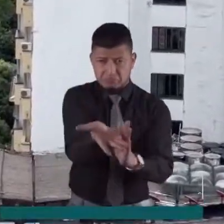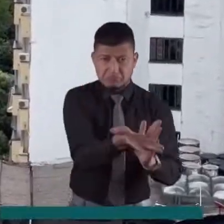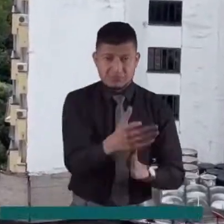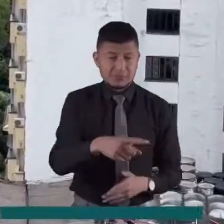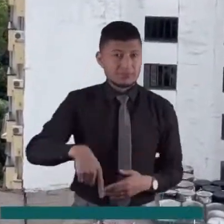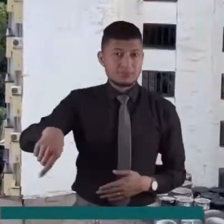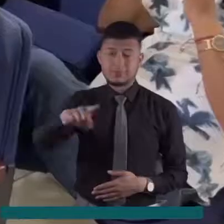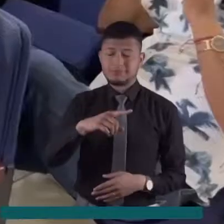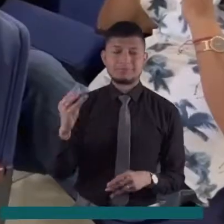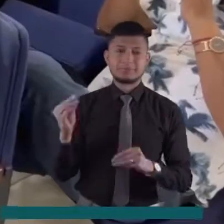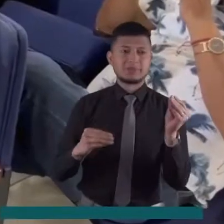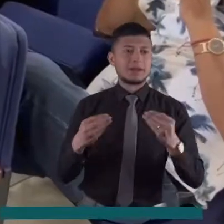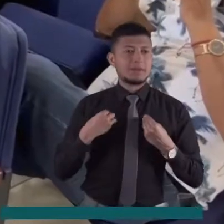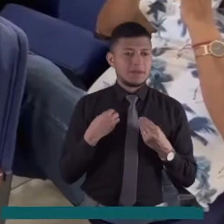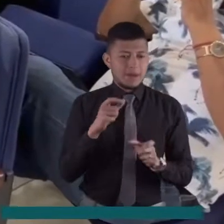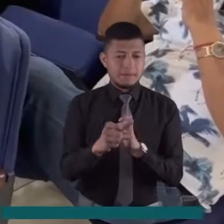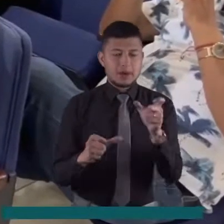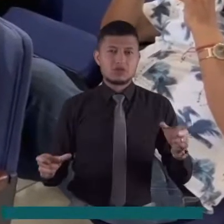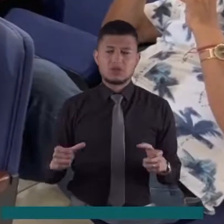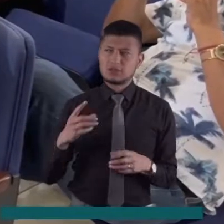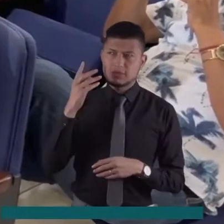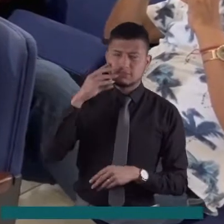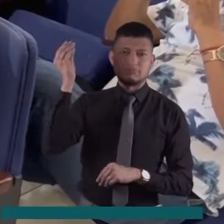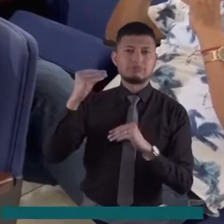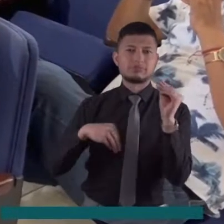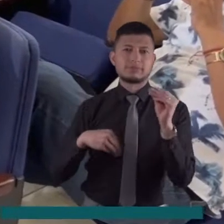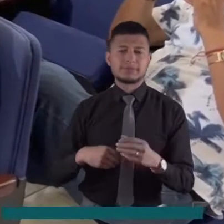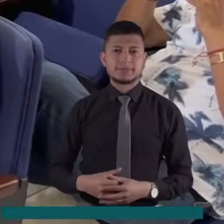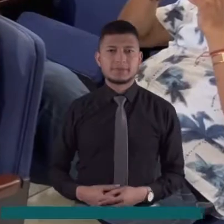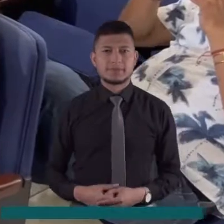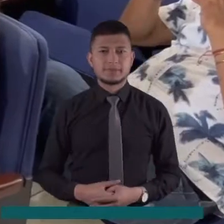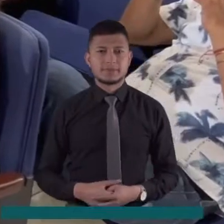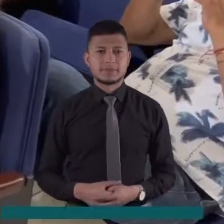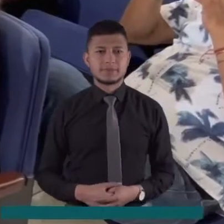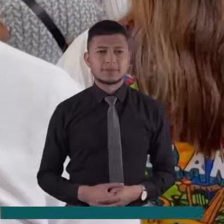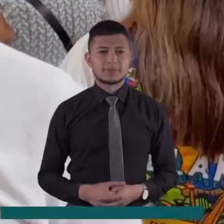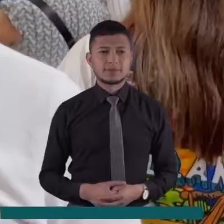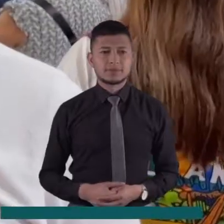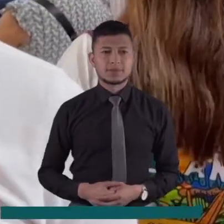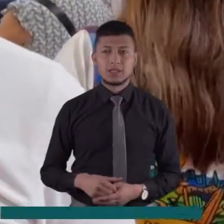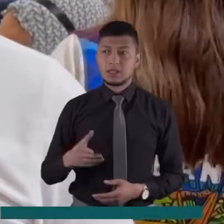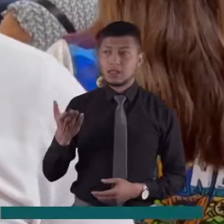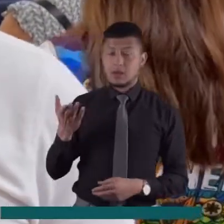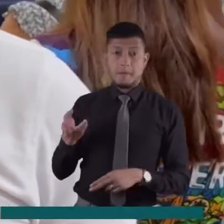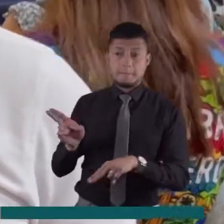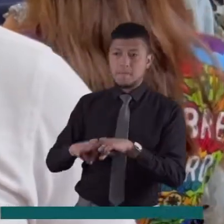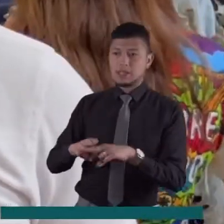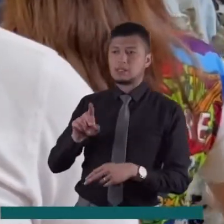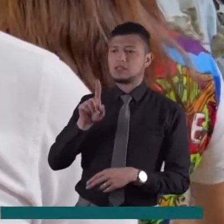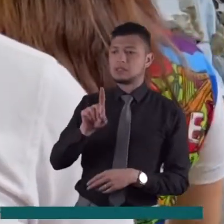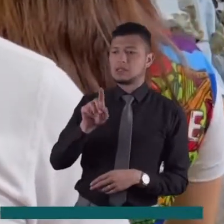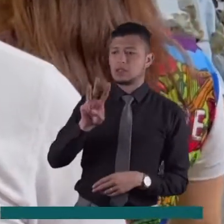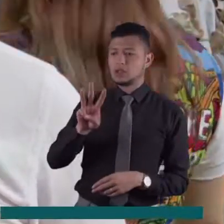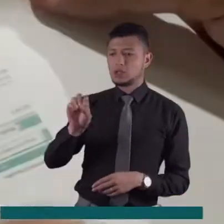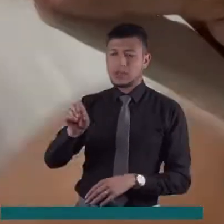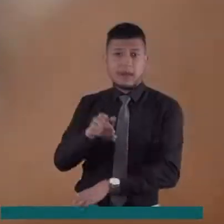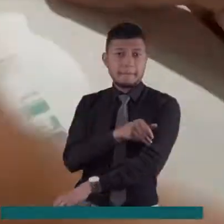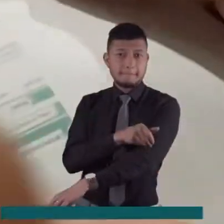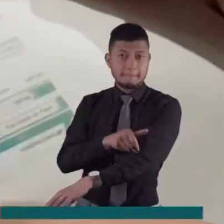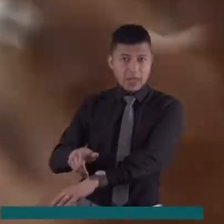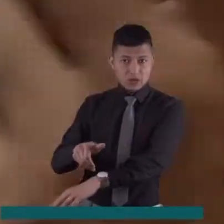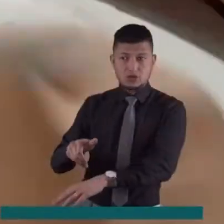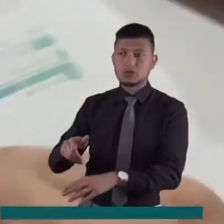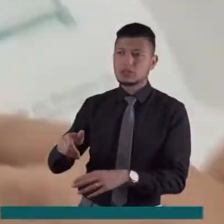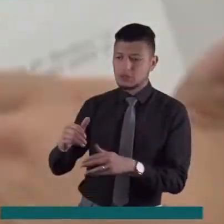ante los cuales muchos habitantes han manifestado su desacuerdo. Llegó con un avalúo de 130 millones y a pagar un